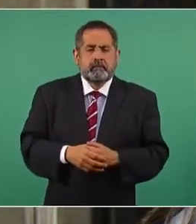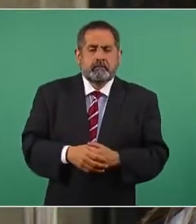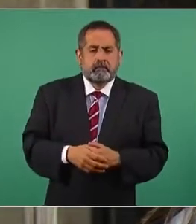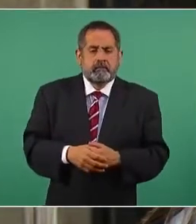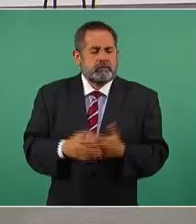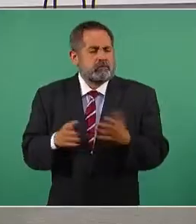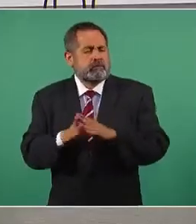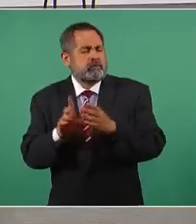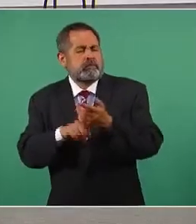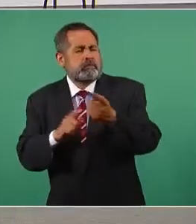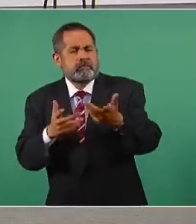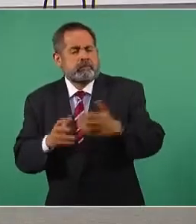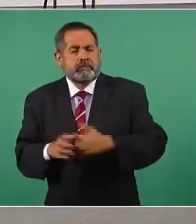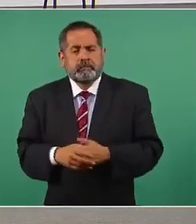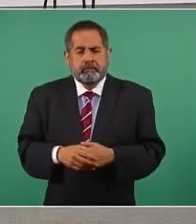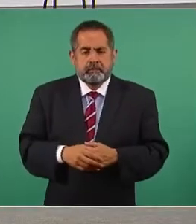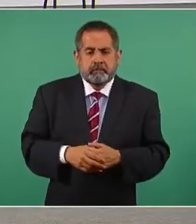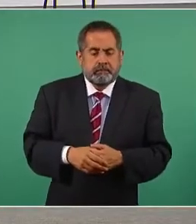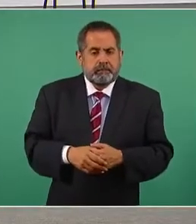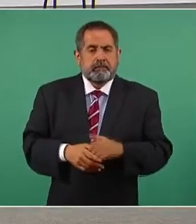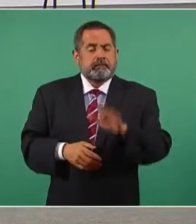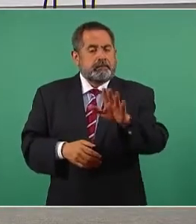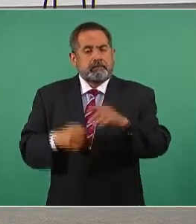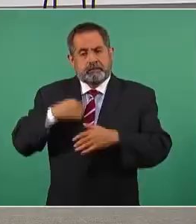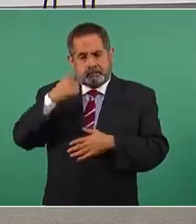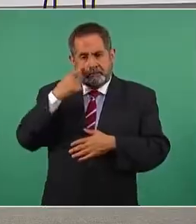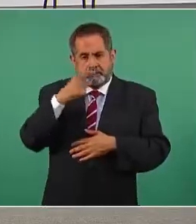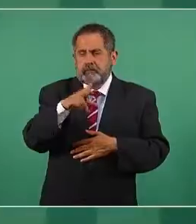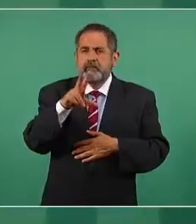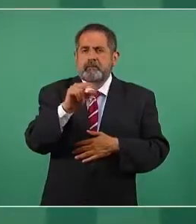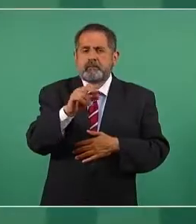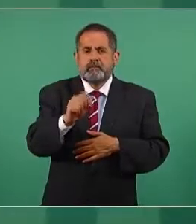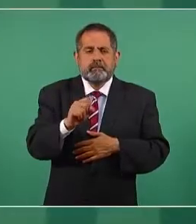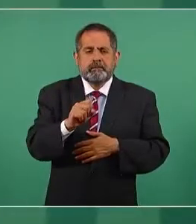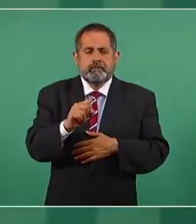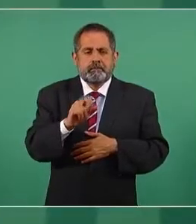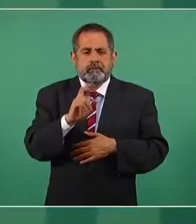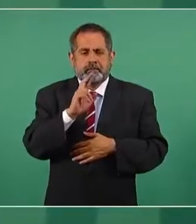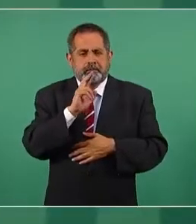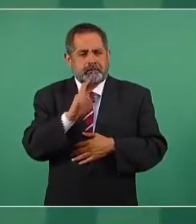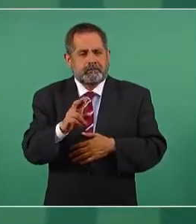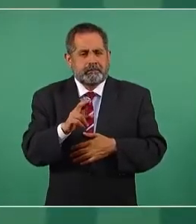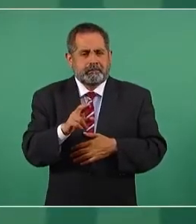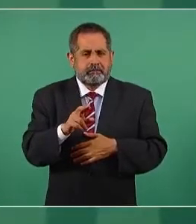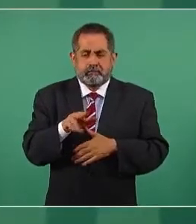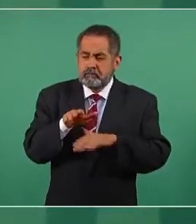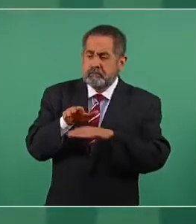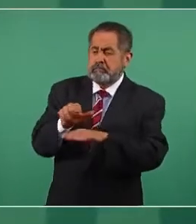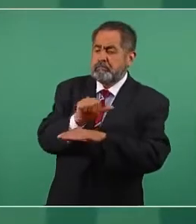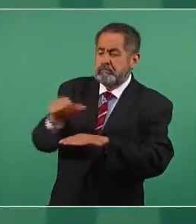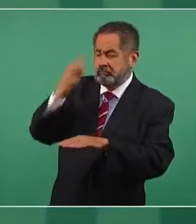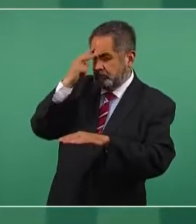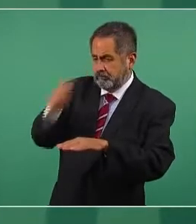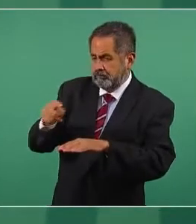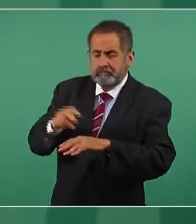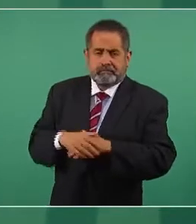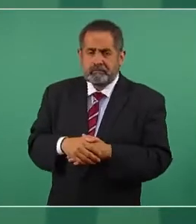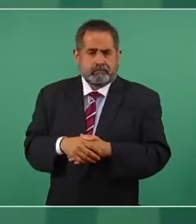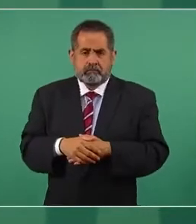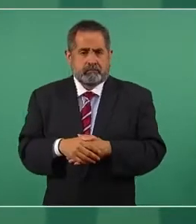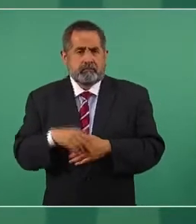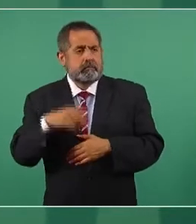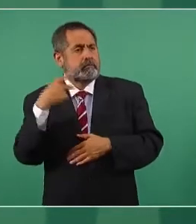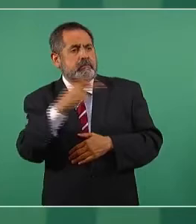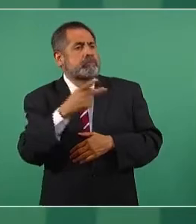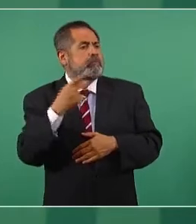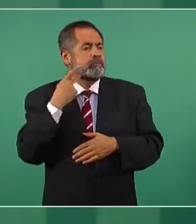es la postura? Yo lo veo, en primer lugar, no es una resolución o una circular sobre México, es una circular sobre toda su política en todo